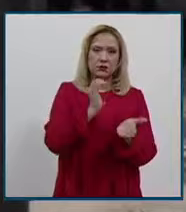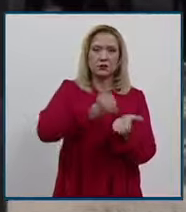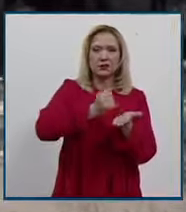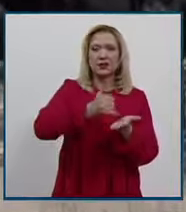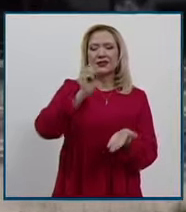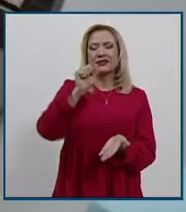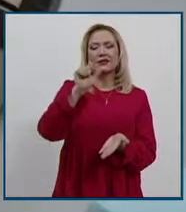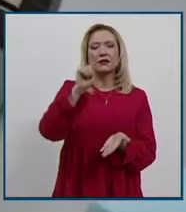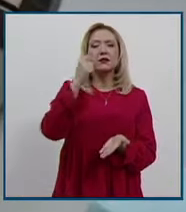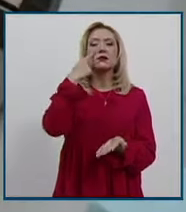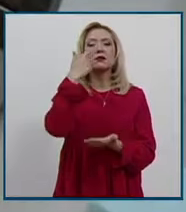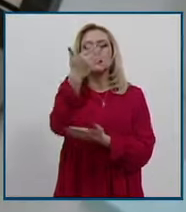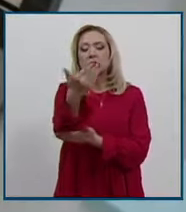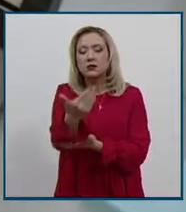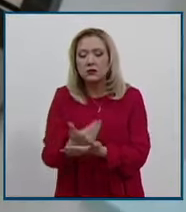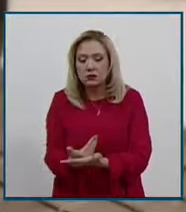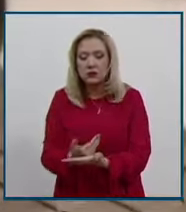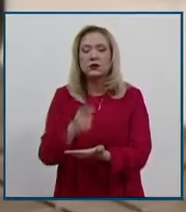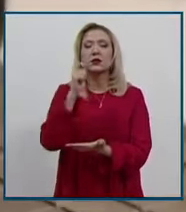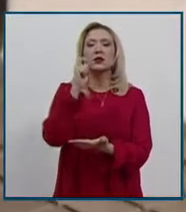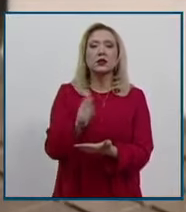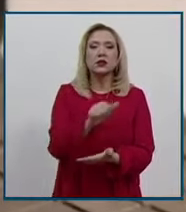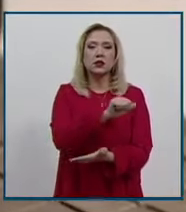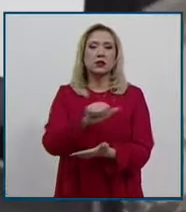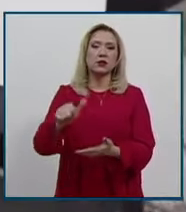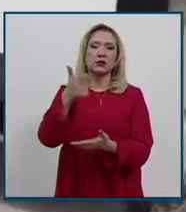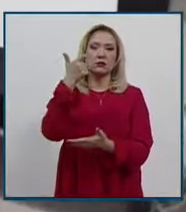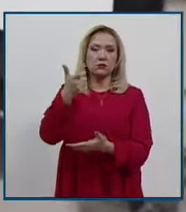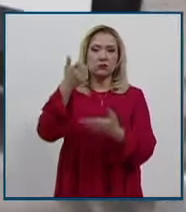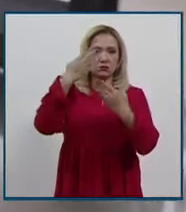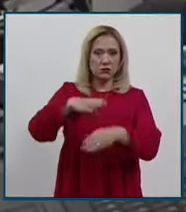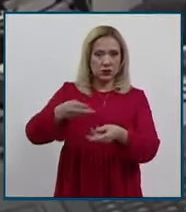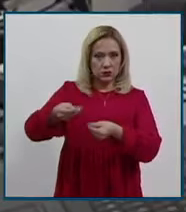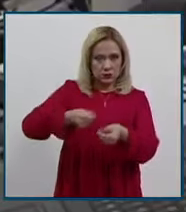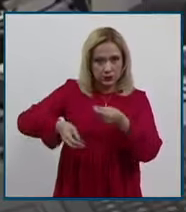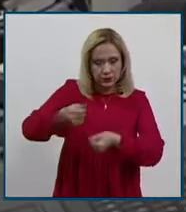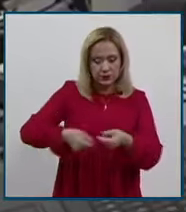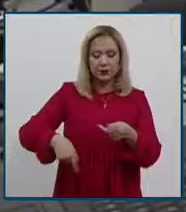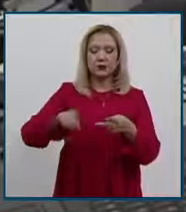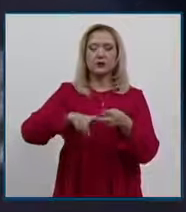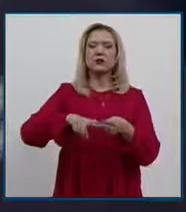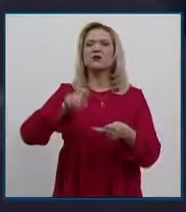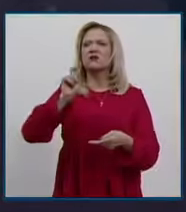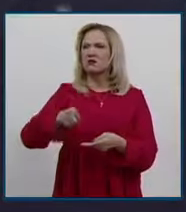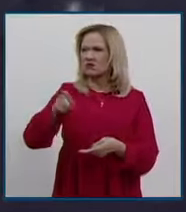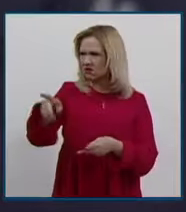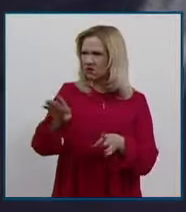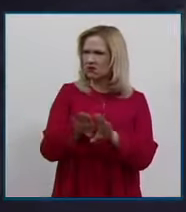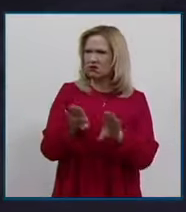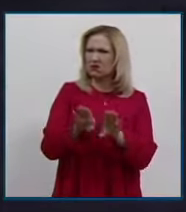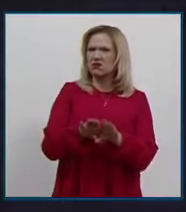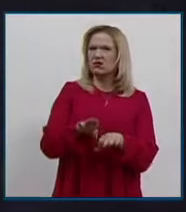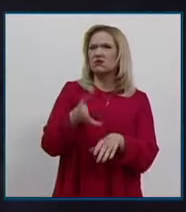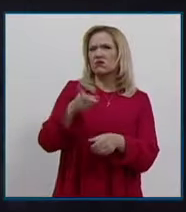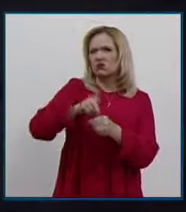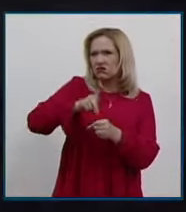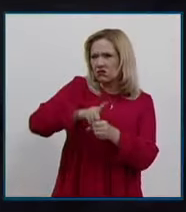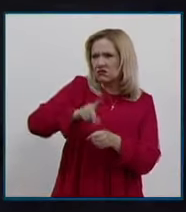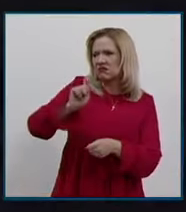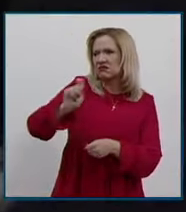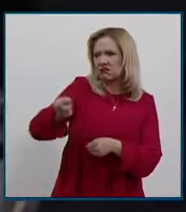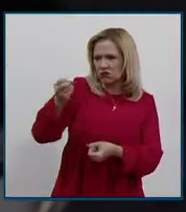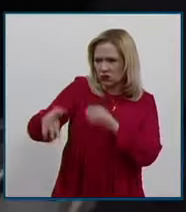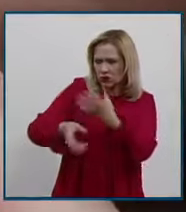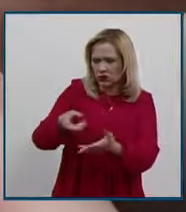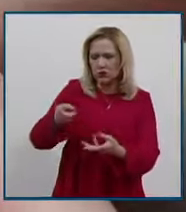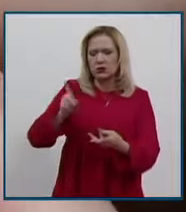de los reportes de operaciones de entidades financieras avisos de quienes realizan actividades vulnerables diagnósticos y del sistema